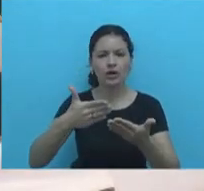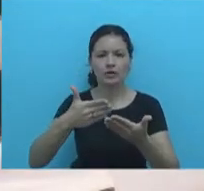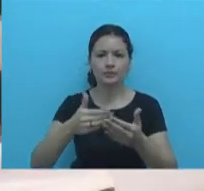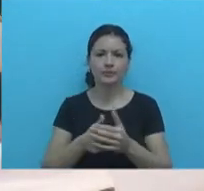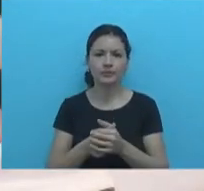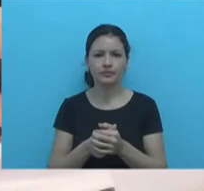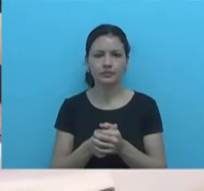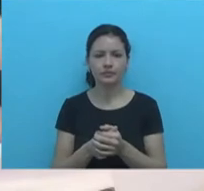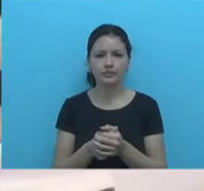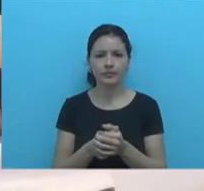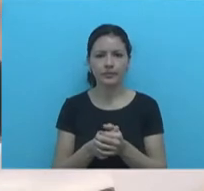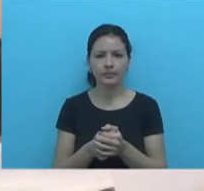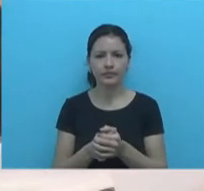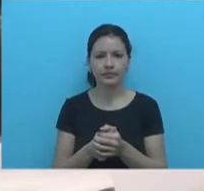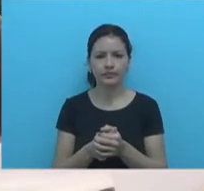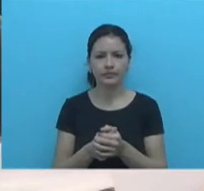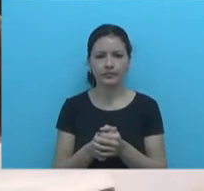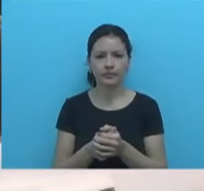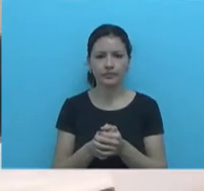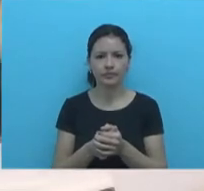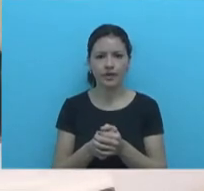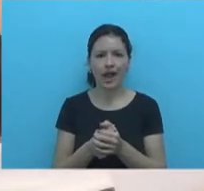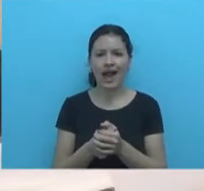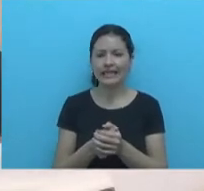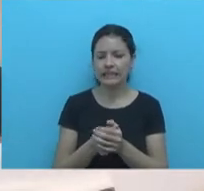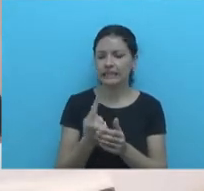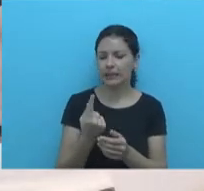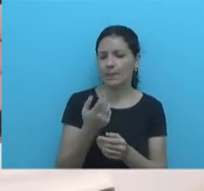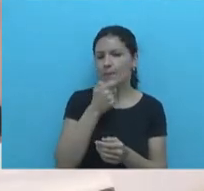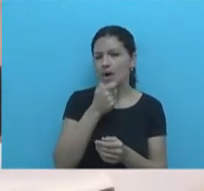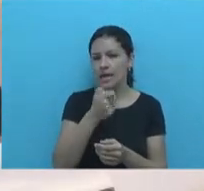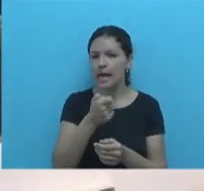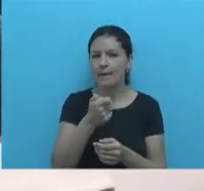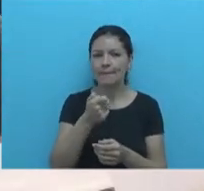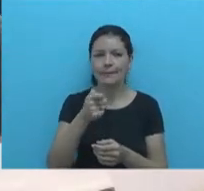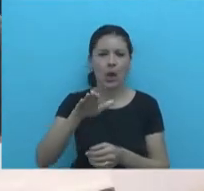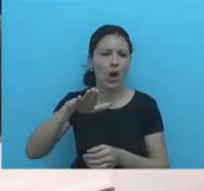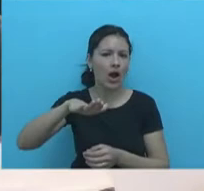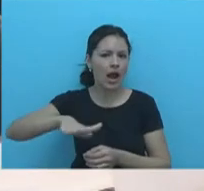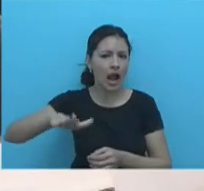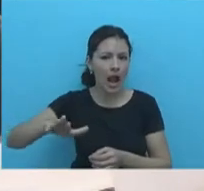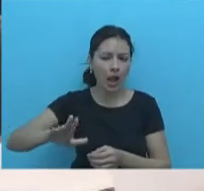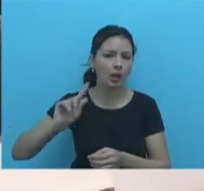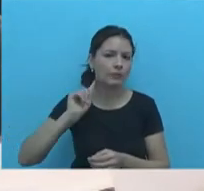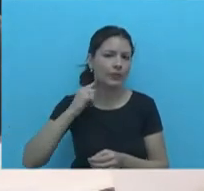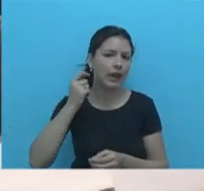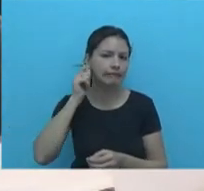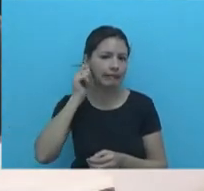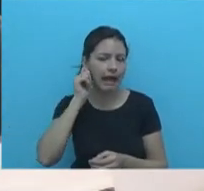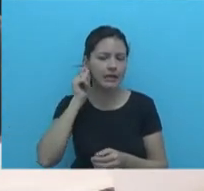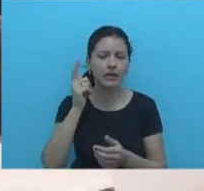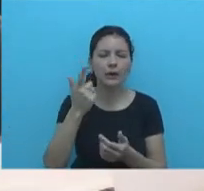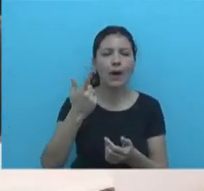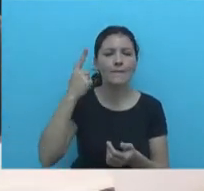año que piense qué es lo que va a hacer y recién sale de la escuela primaria, o sea, no tiene proyectado qué es lo que hará en su